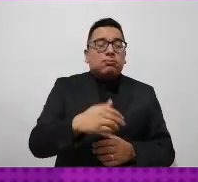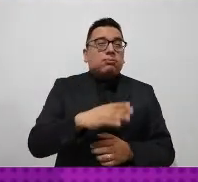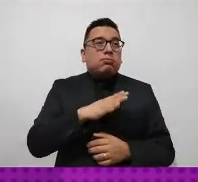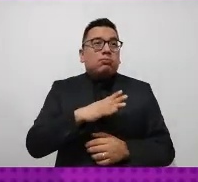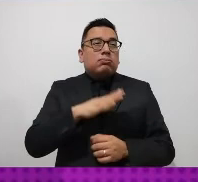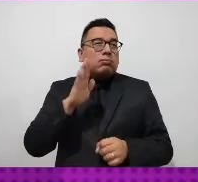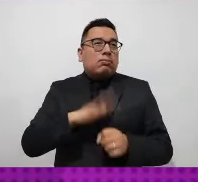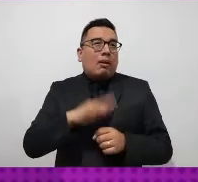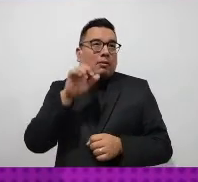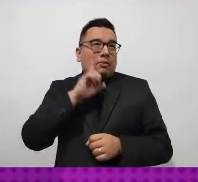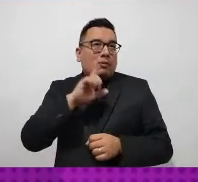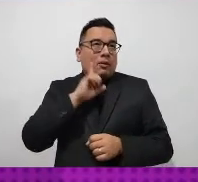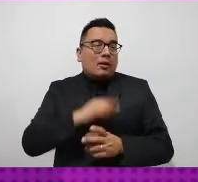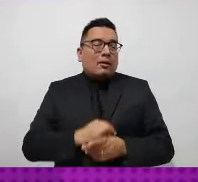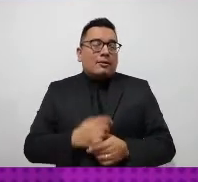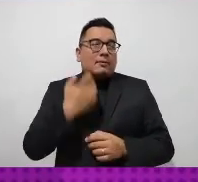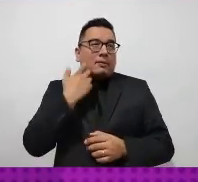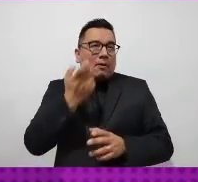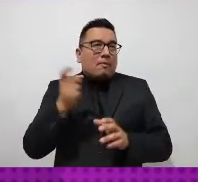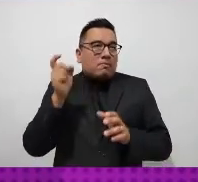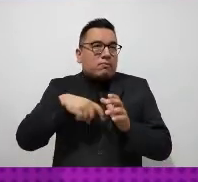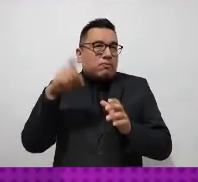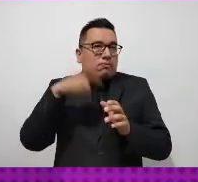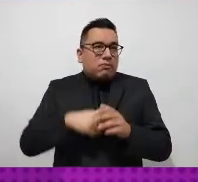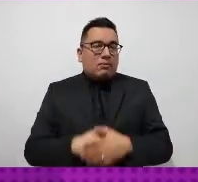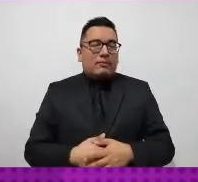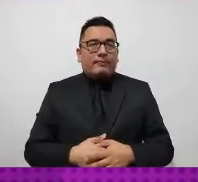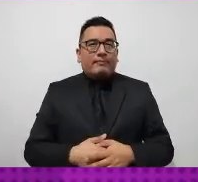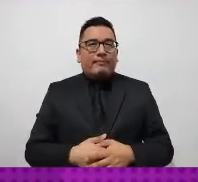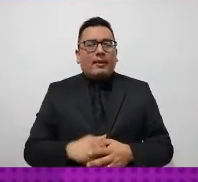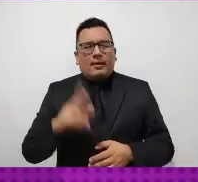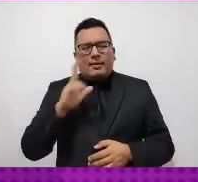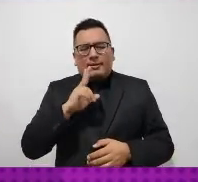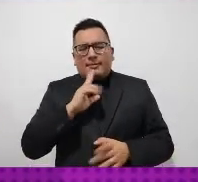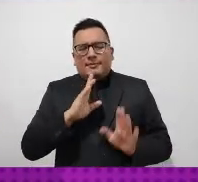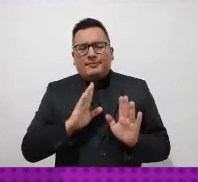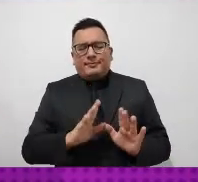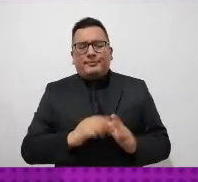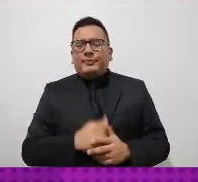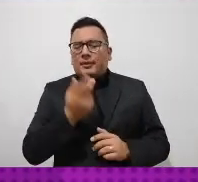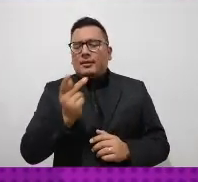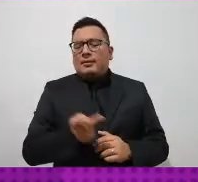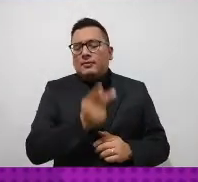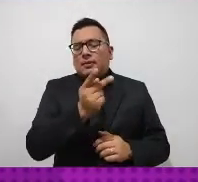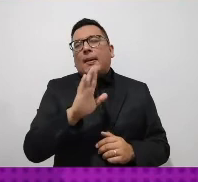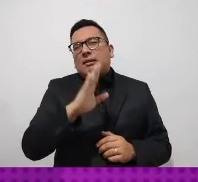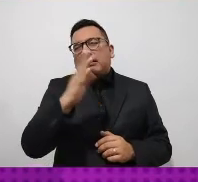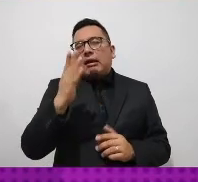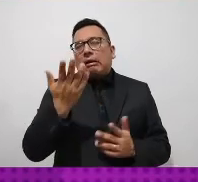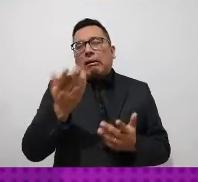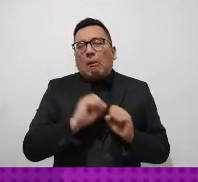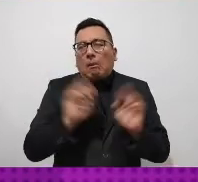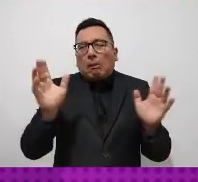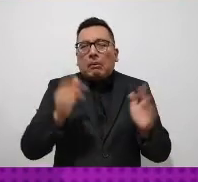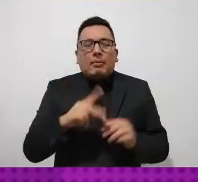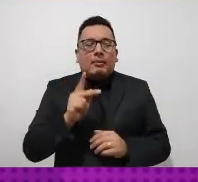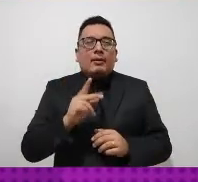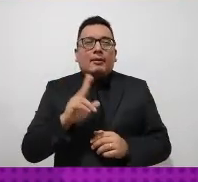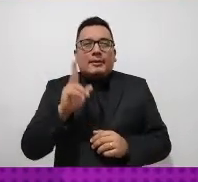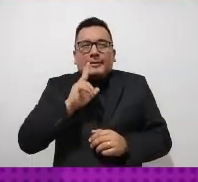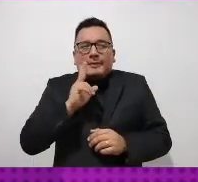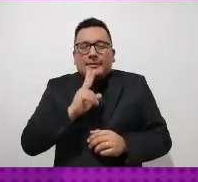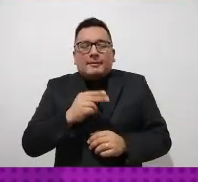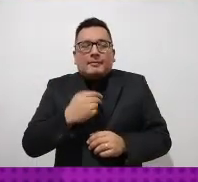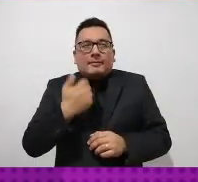respaldo van a ser más mujeres que se quieran integrar a la red. Voy a preguntar algo muy pudiera parecer muy obvio, pero lo hago con fines